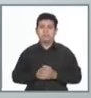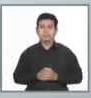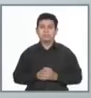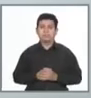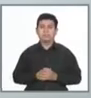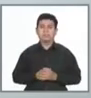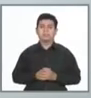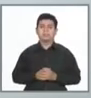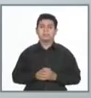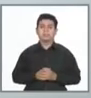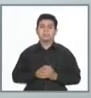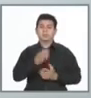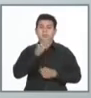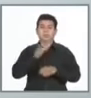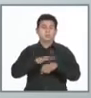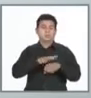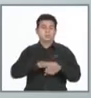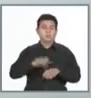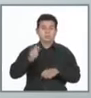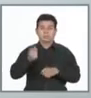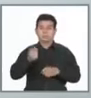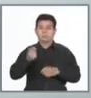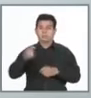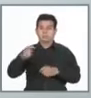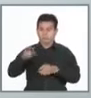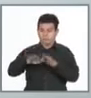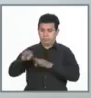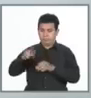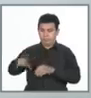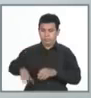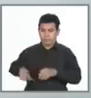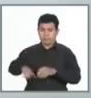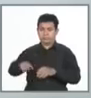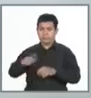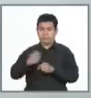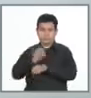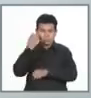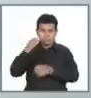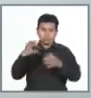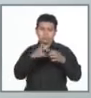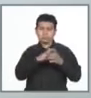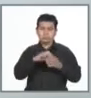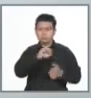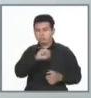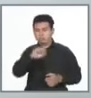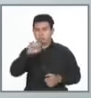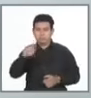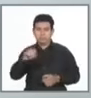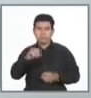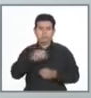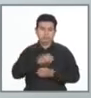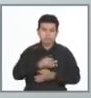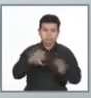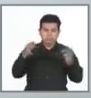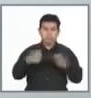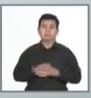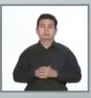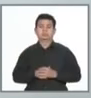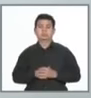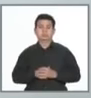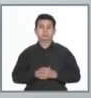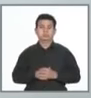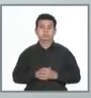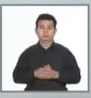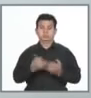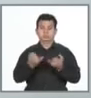queremos recordarles un ejercicio que encabeza el gobierno del estado de oaxaca y que coordina con los servicios de salud del estado también